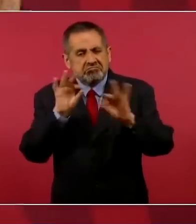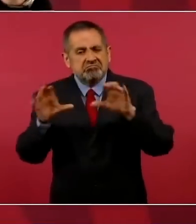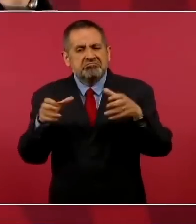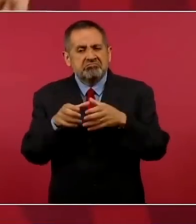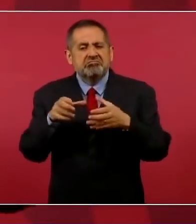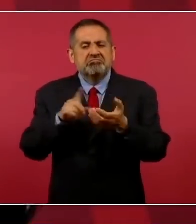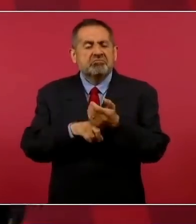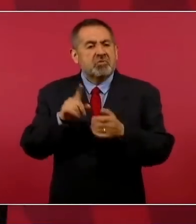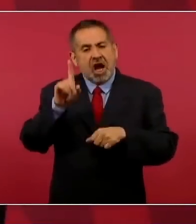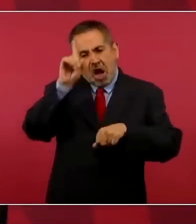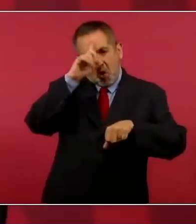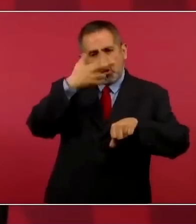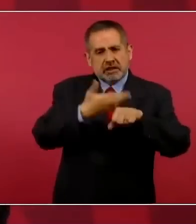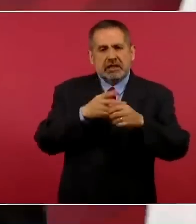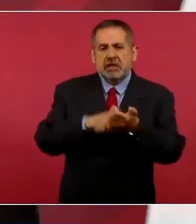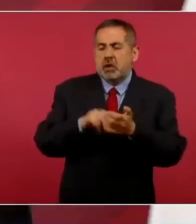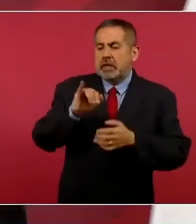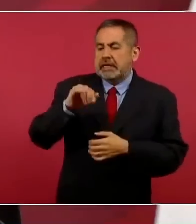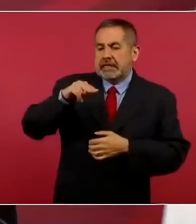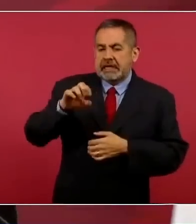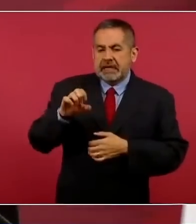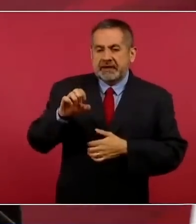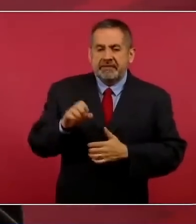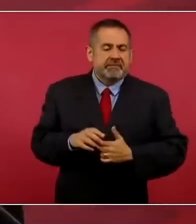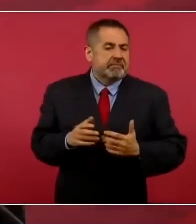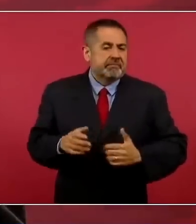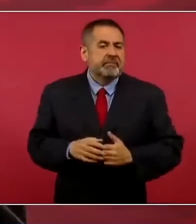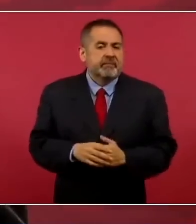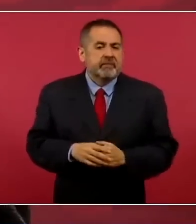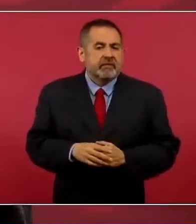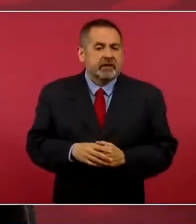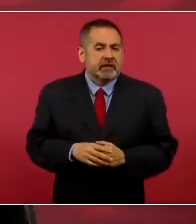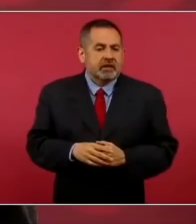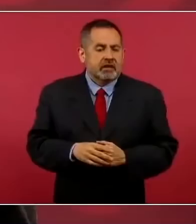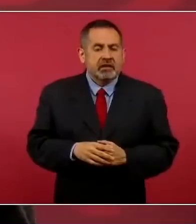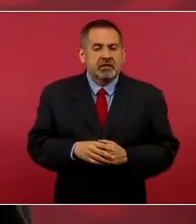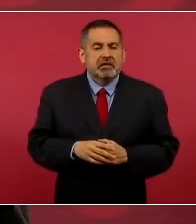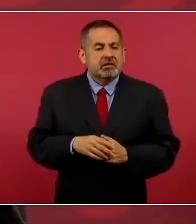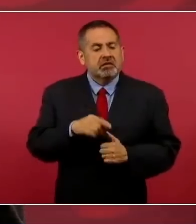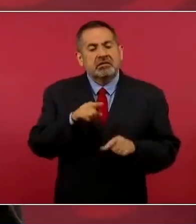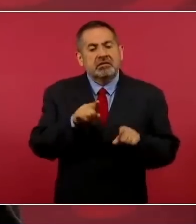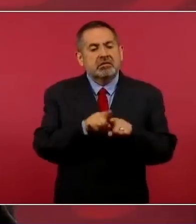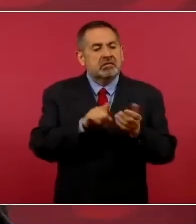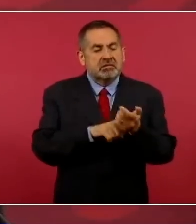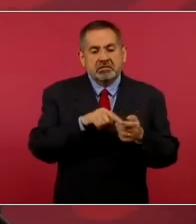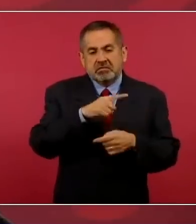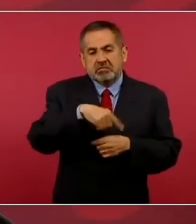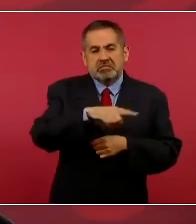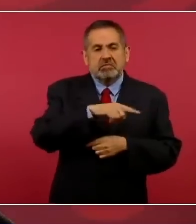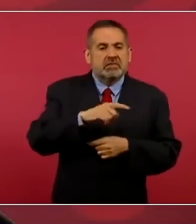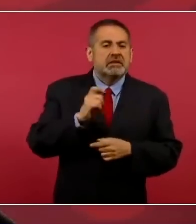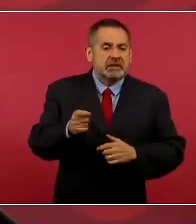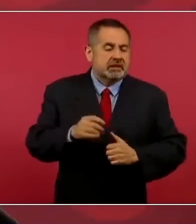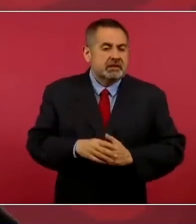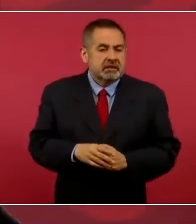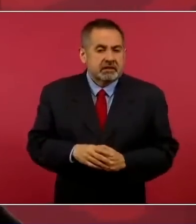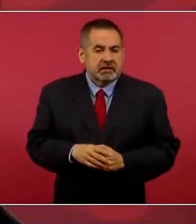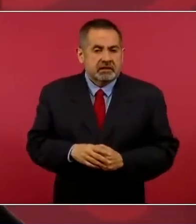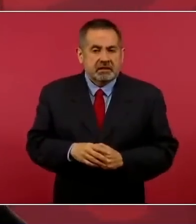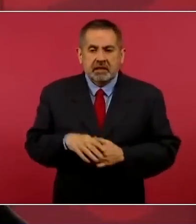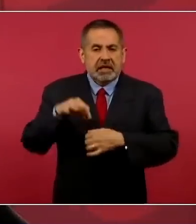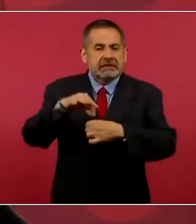a los consejeros del INE y claro que la gente quiere que se reduzca el gasto en